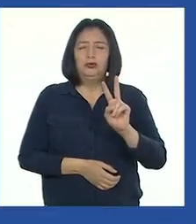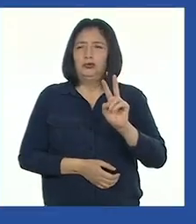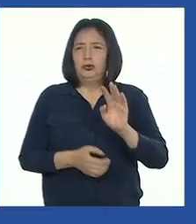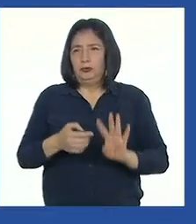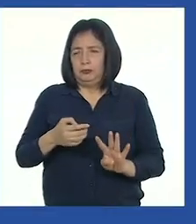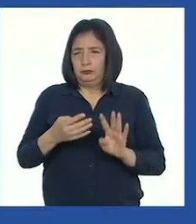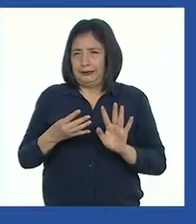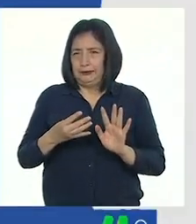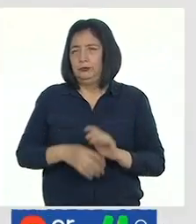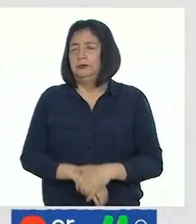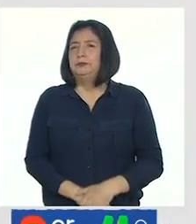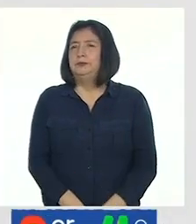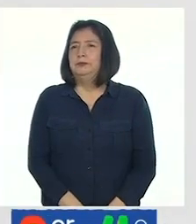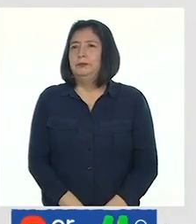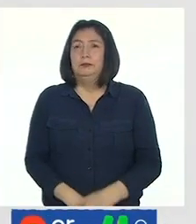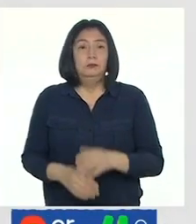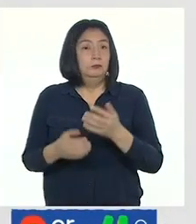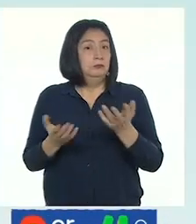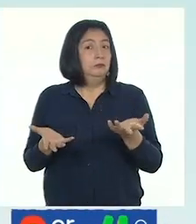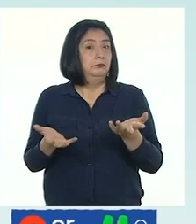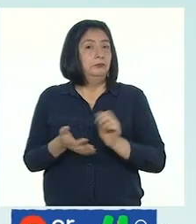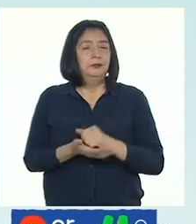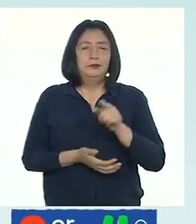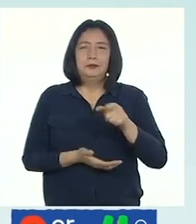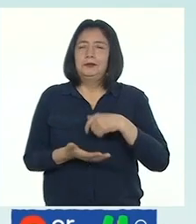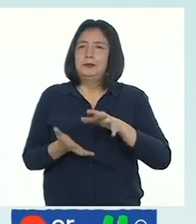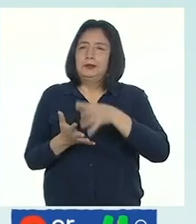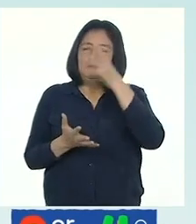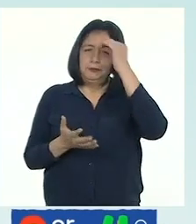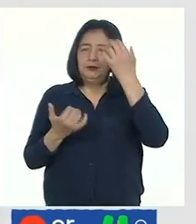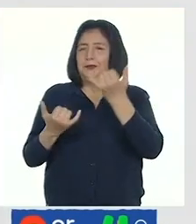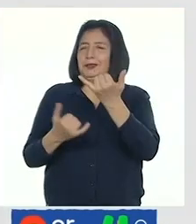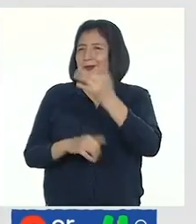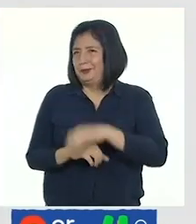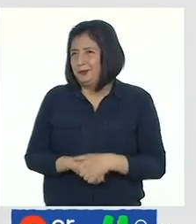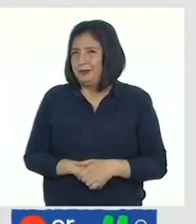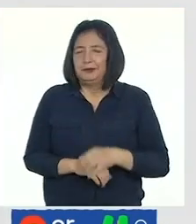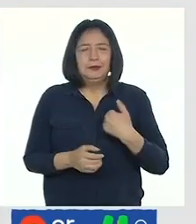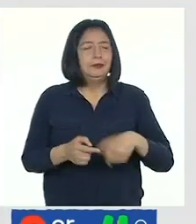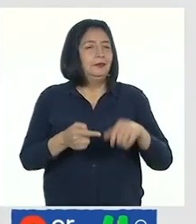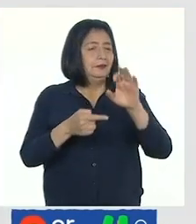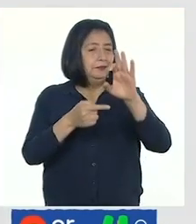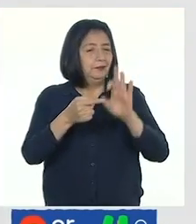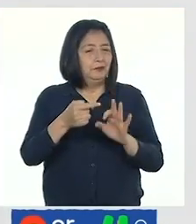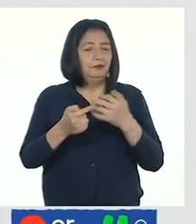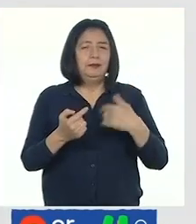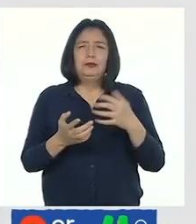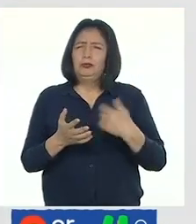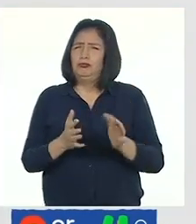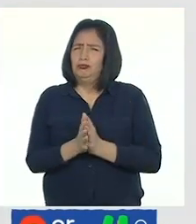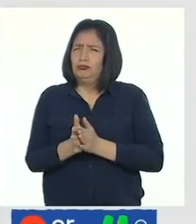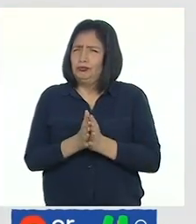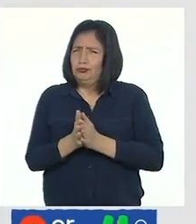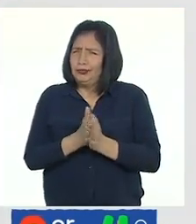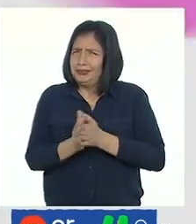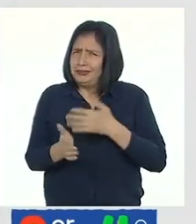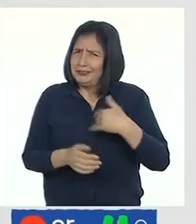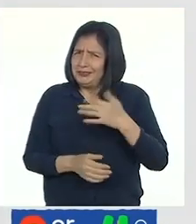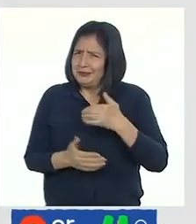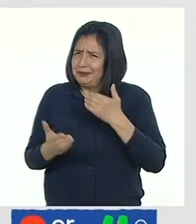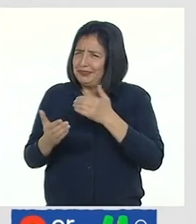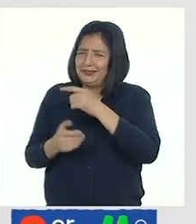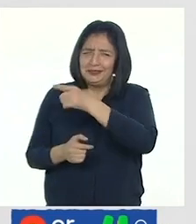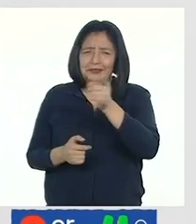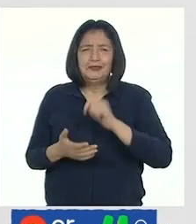2/9. Y eso fue lo que aprendimos hoy. Las fracciones están más cerca de lo que